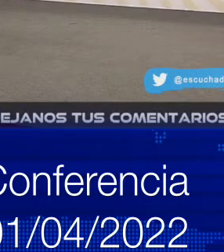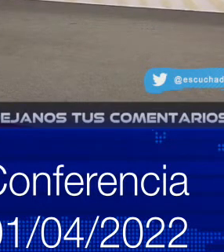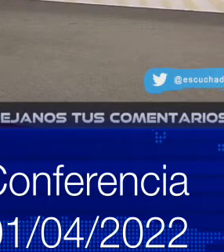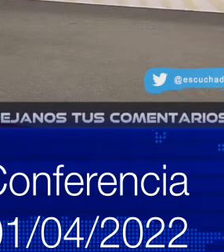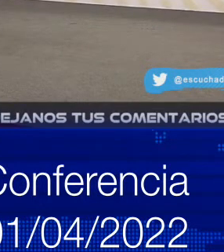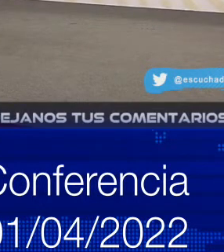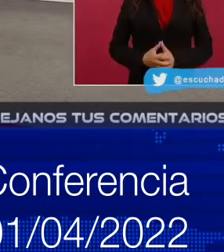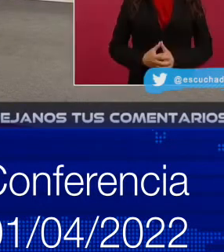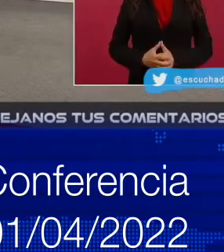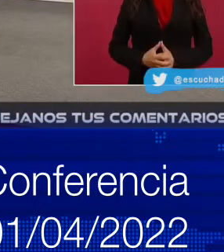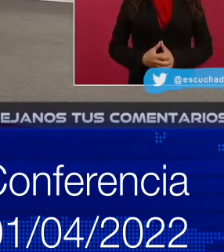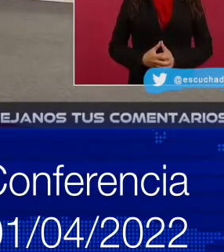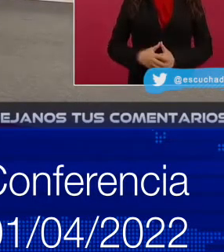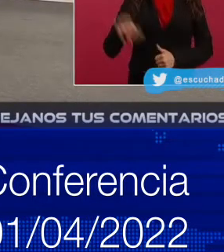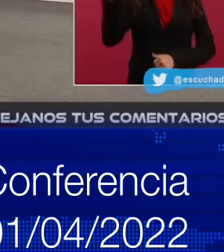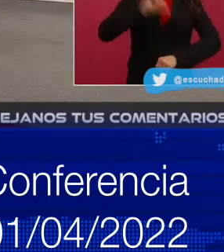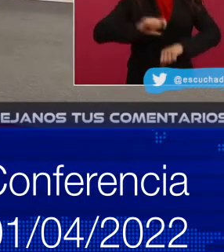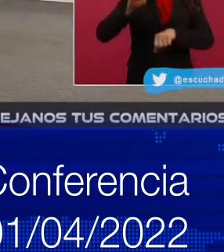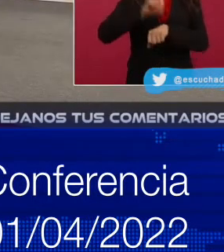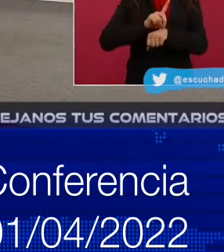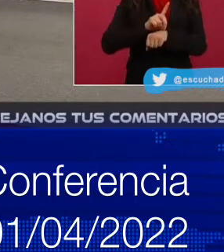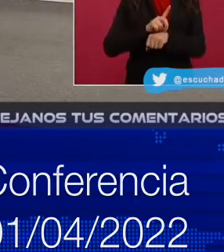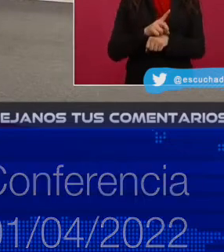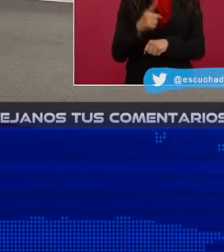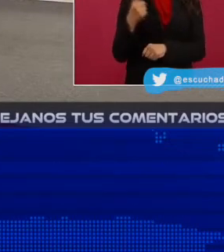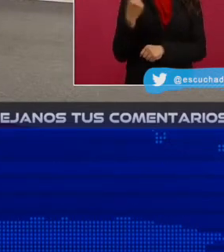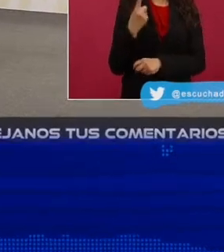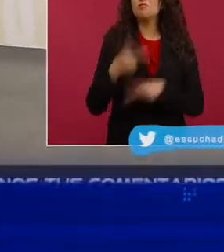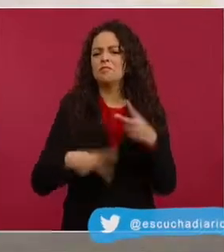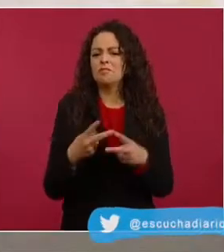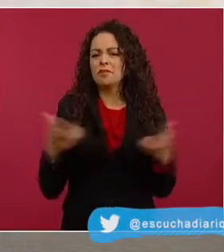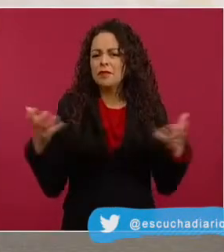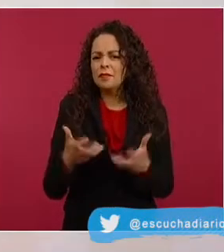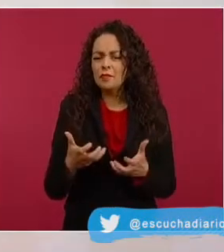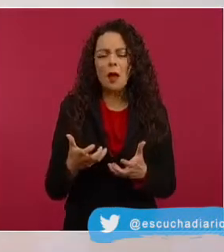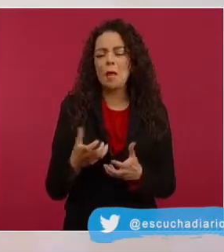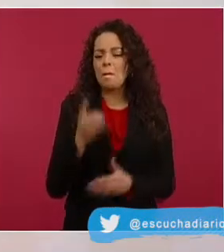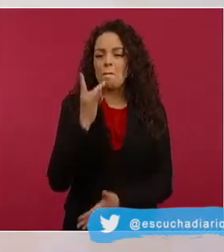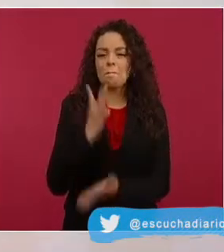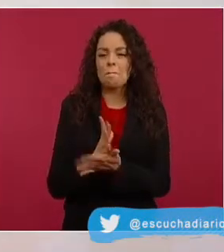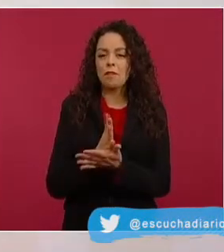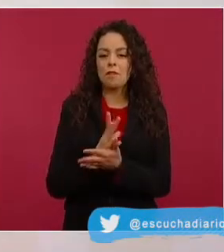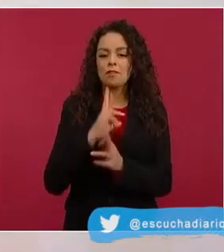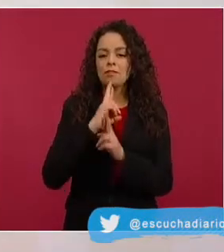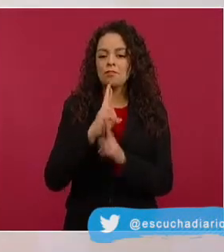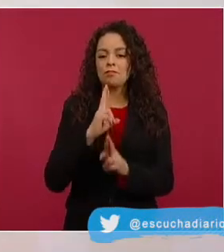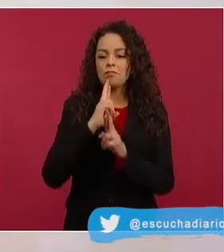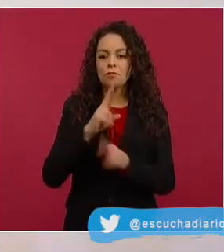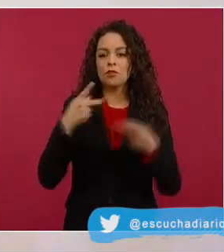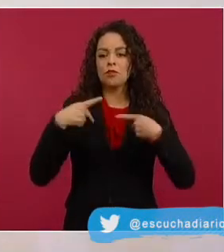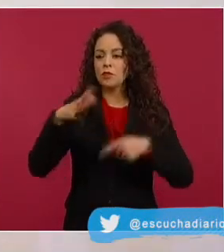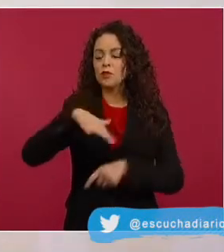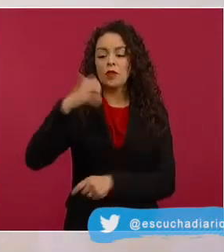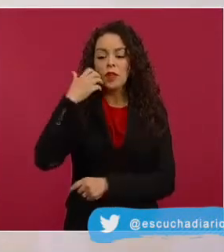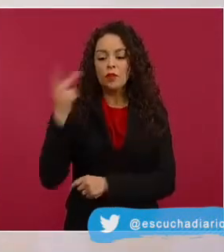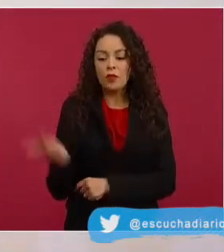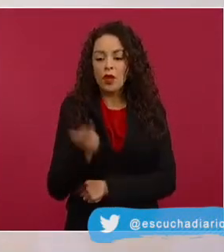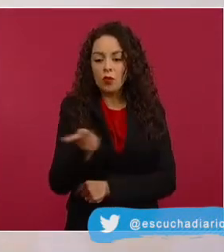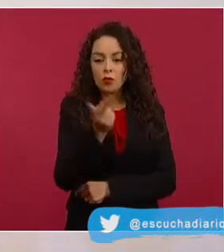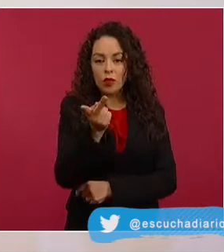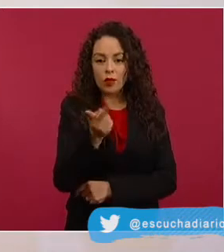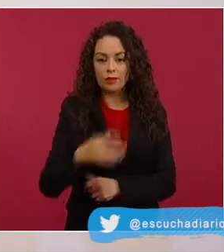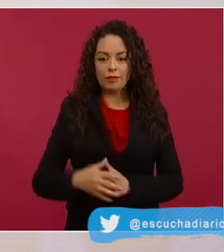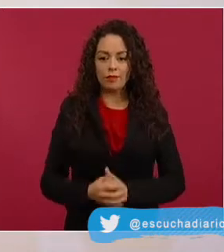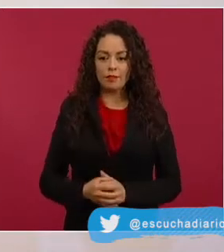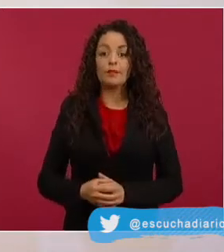dedicar este día a contestar preguntas. El día de hoy, el presidente pidió a los diputados de la oposición